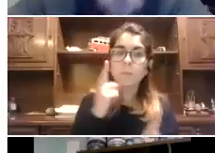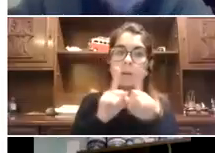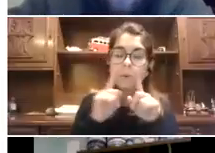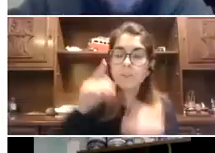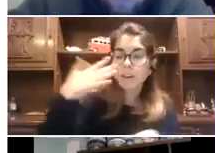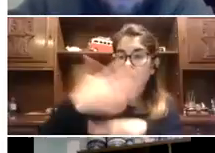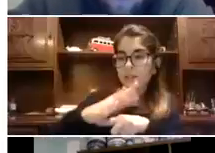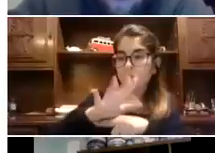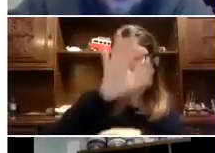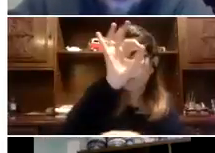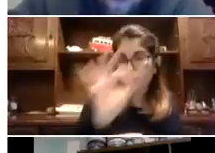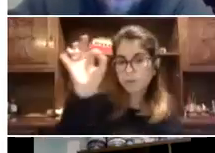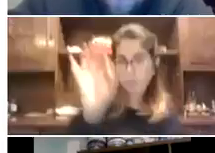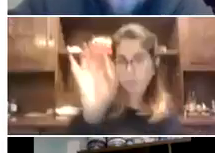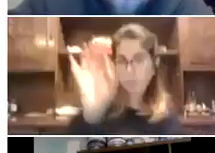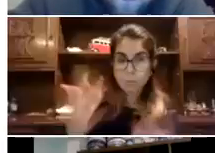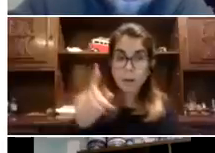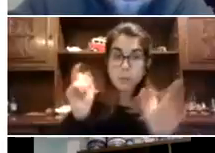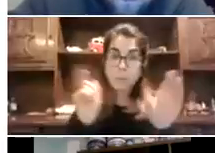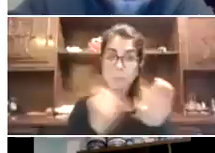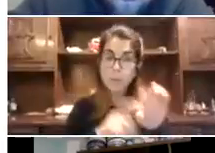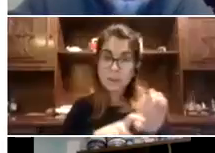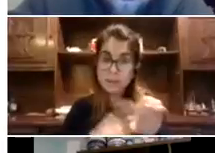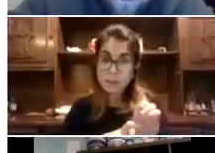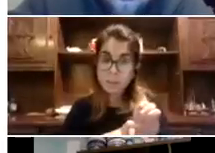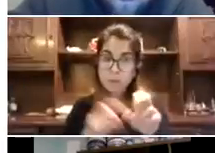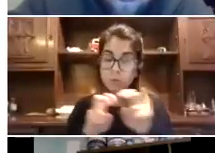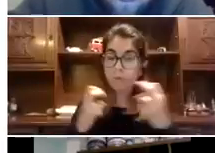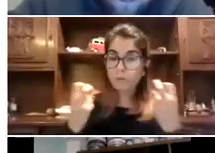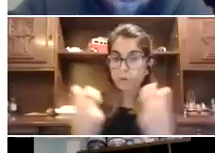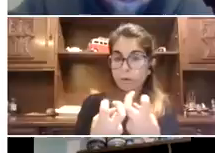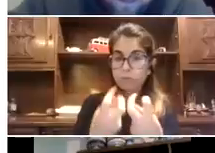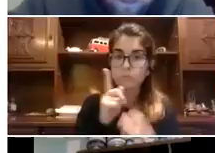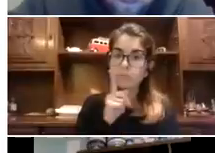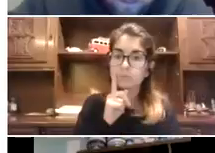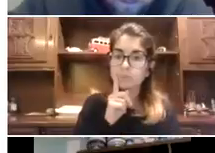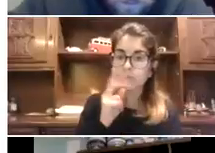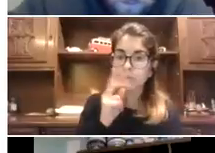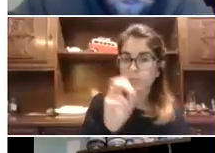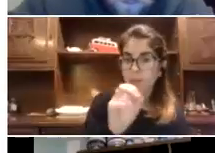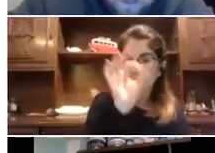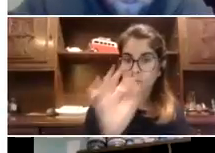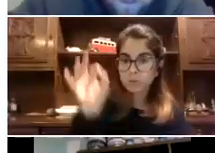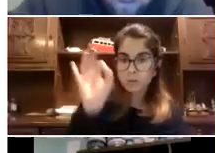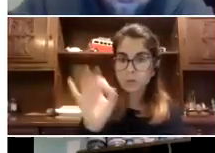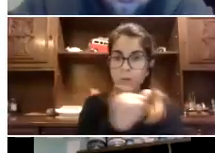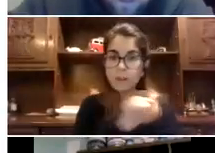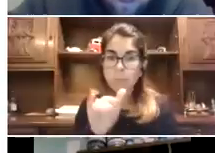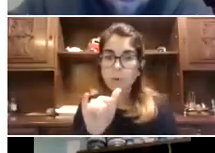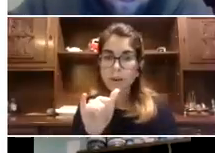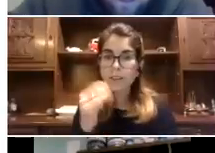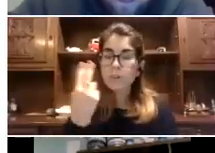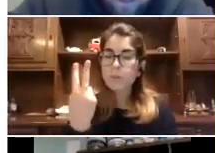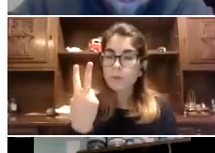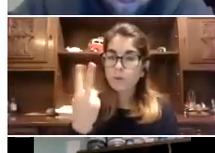15%, la participación en foros que tiene una ponderación del 20% y después tenía otros dos recursos